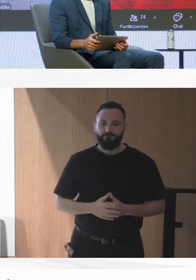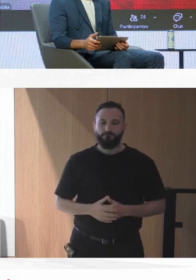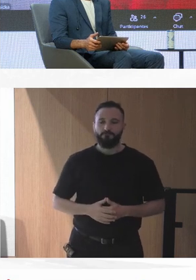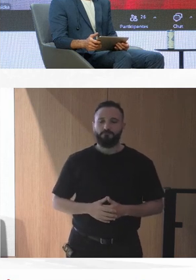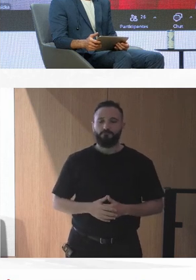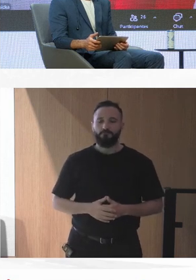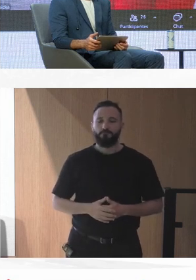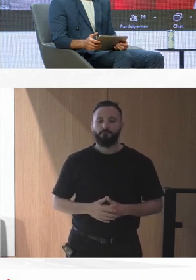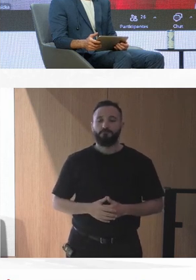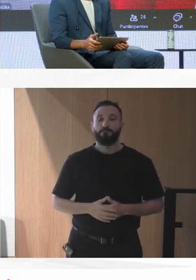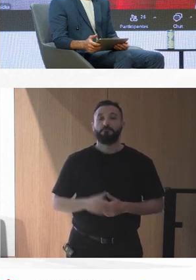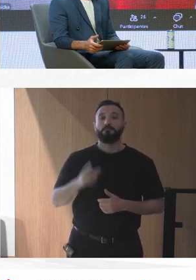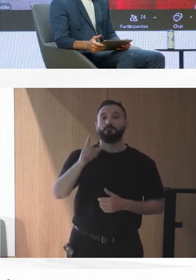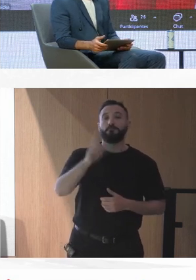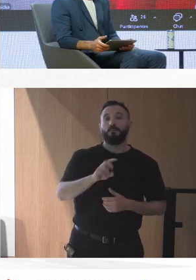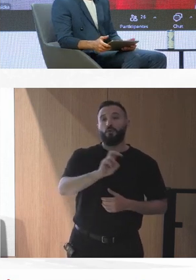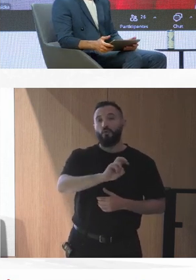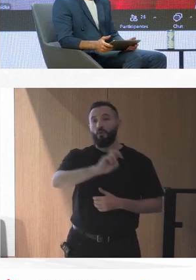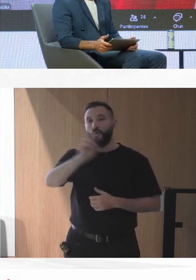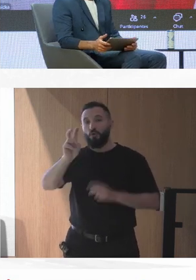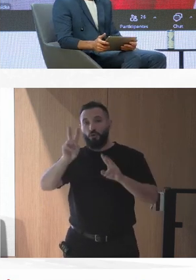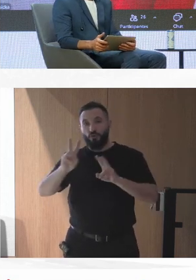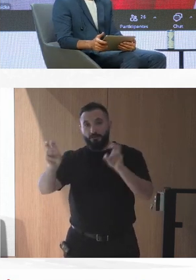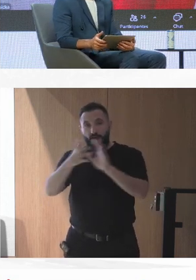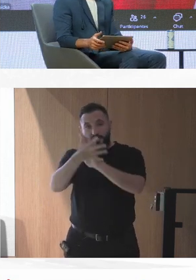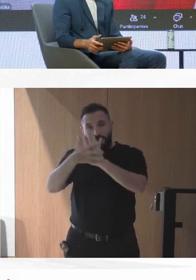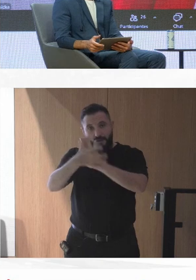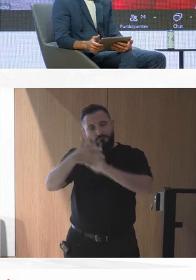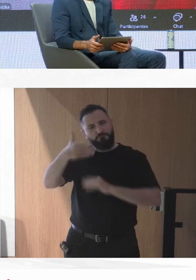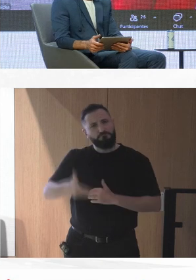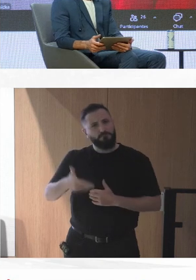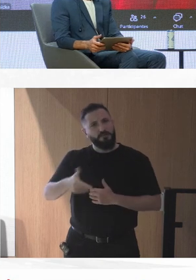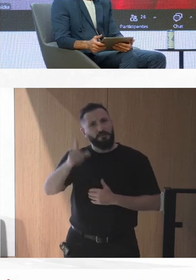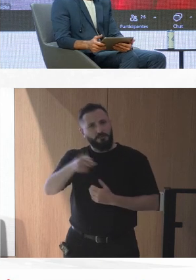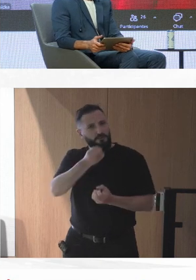Y otra fuente que podemos mencionar también, y es importante,